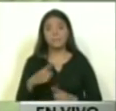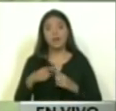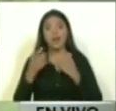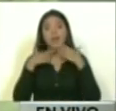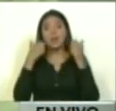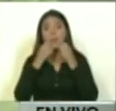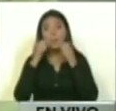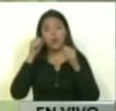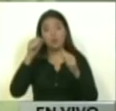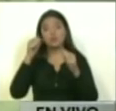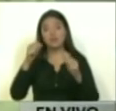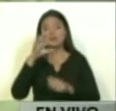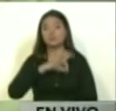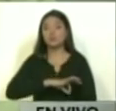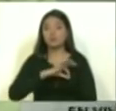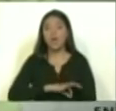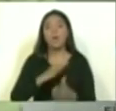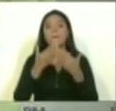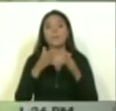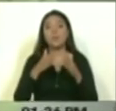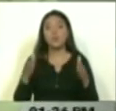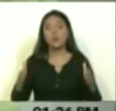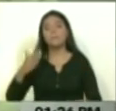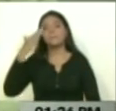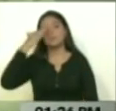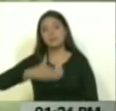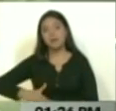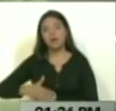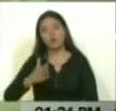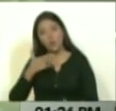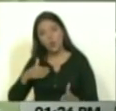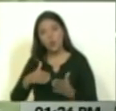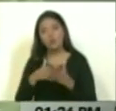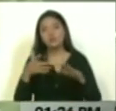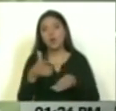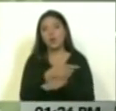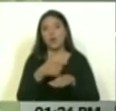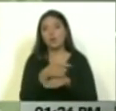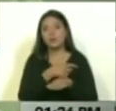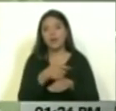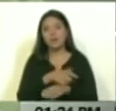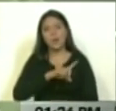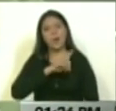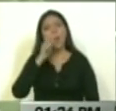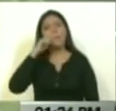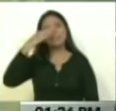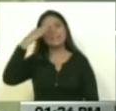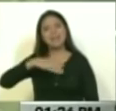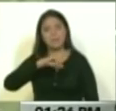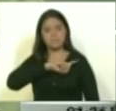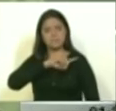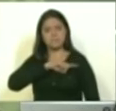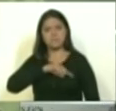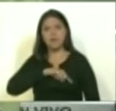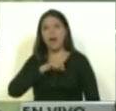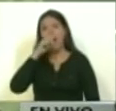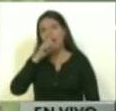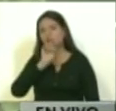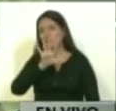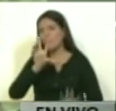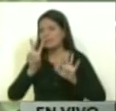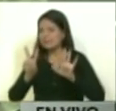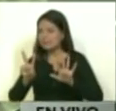social, popular, cívico-militar contra el gobierno de Marcos Pérez Jiménez, finales del año 57,